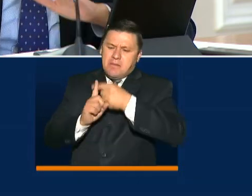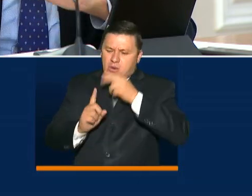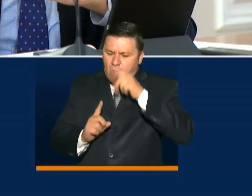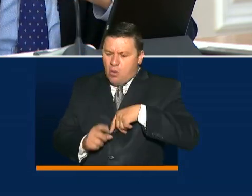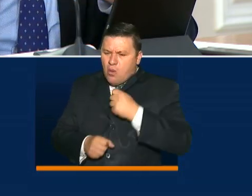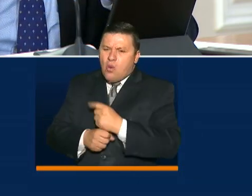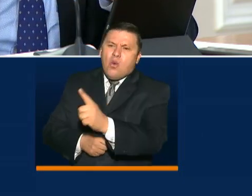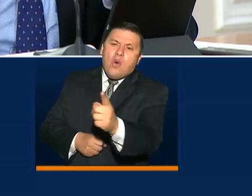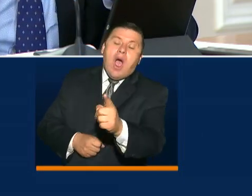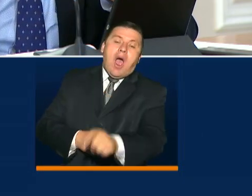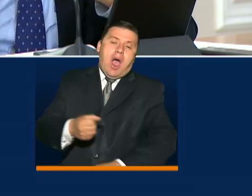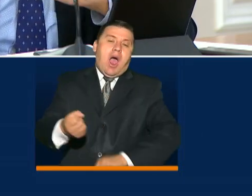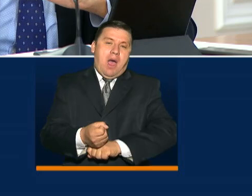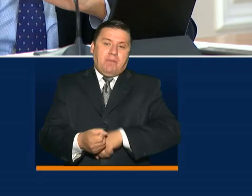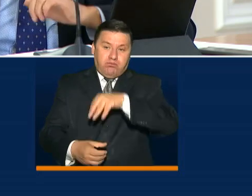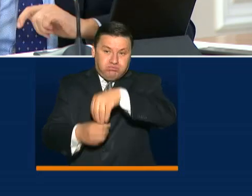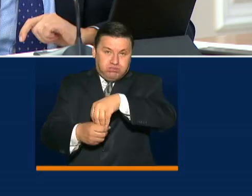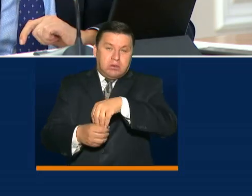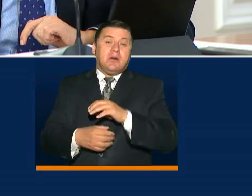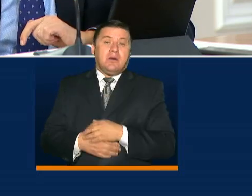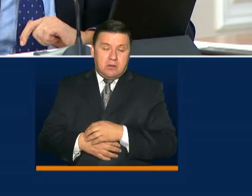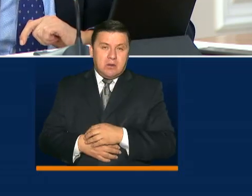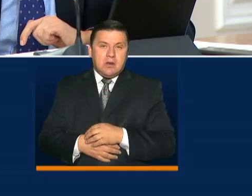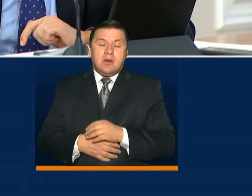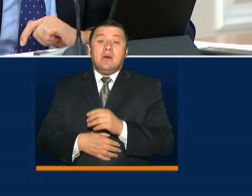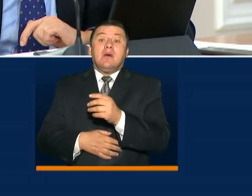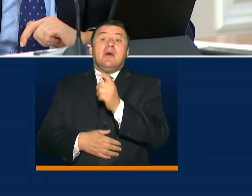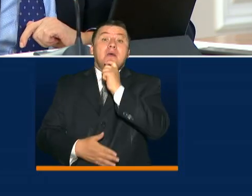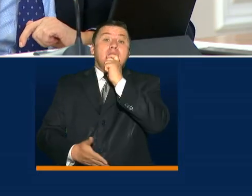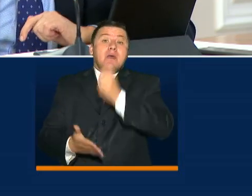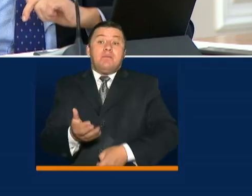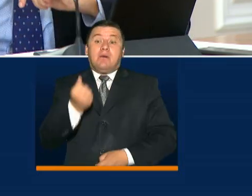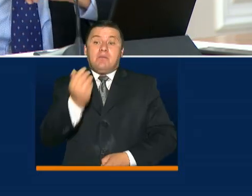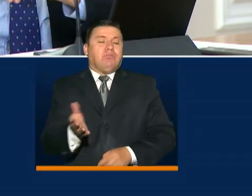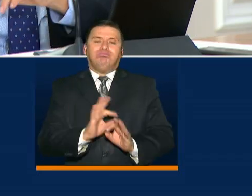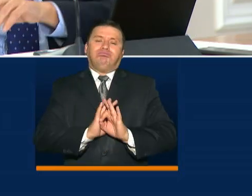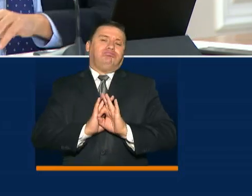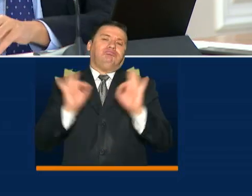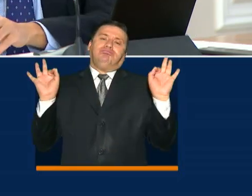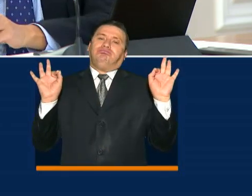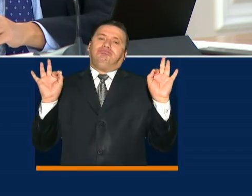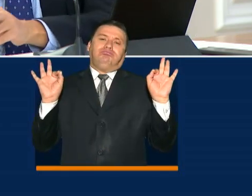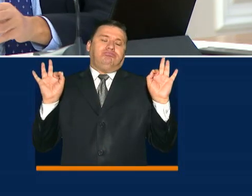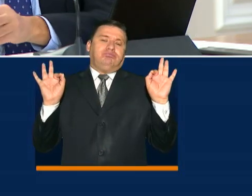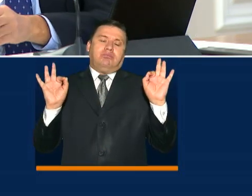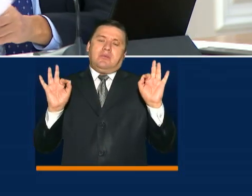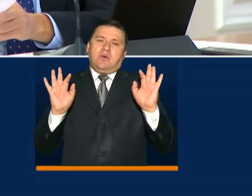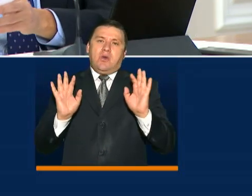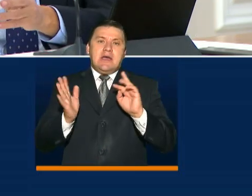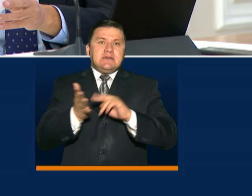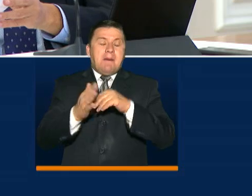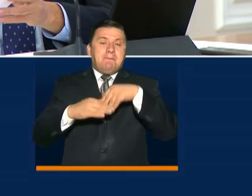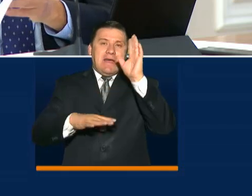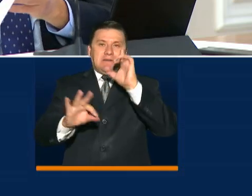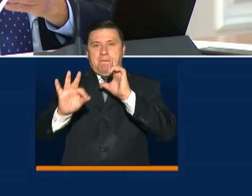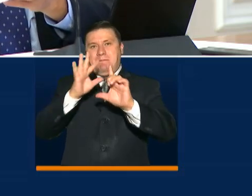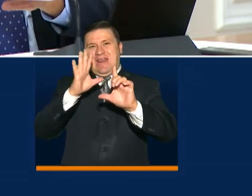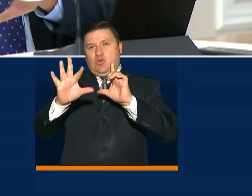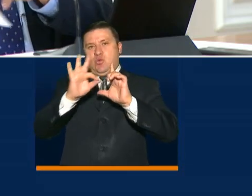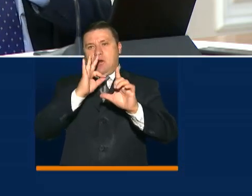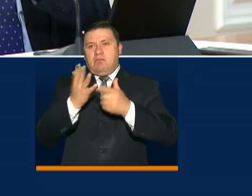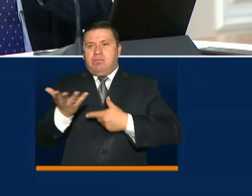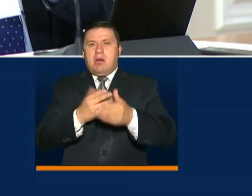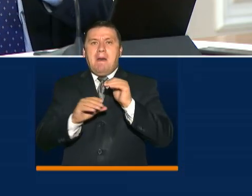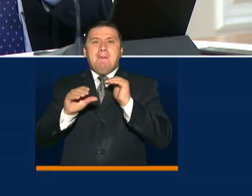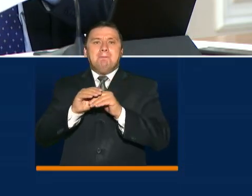Y para toda la irrigación de estos recursos, 0 impuestos y demás. todo de una manera virtual a través